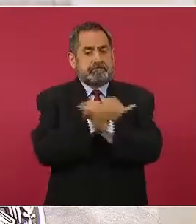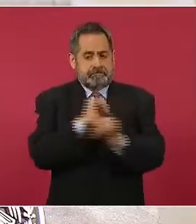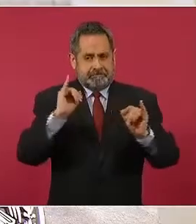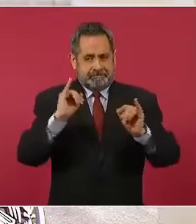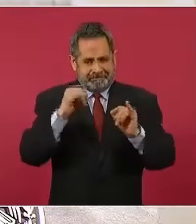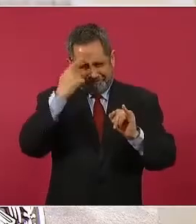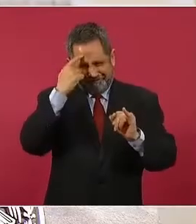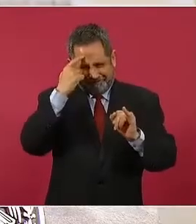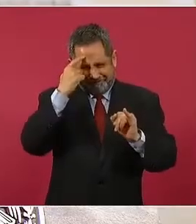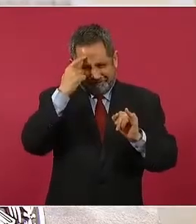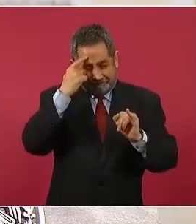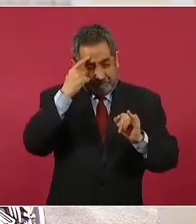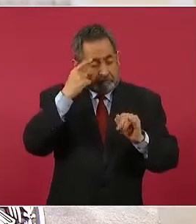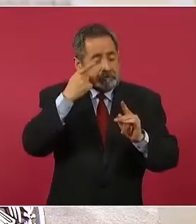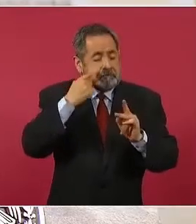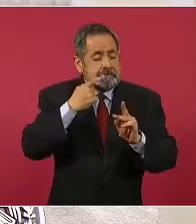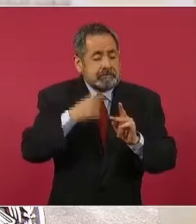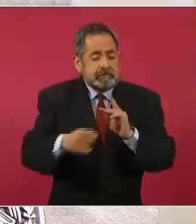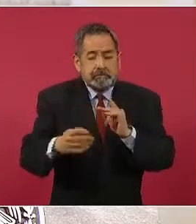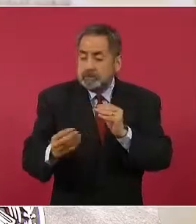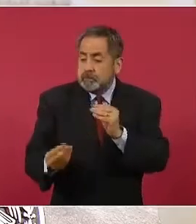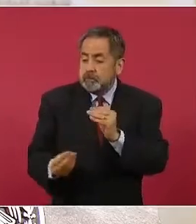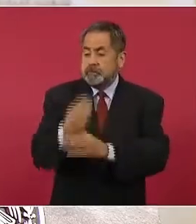14, 16 millones de habitantes.